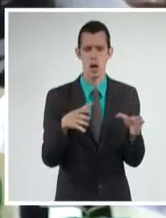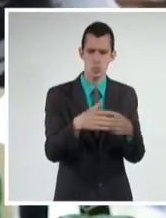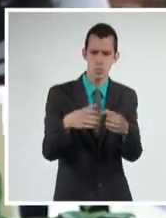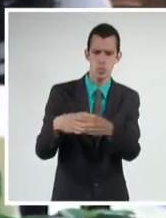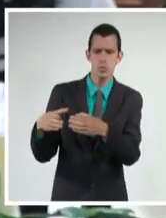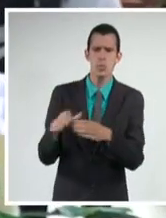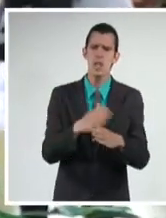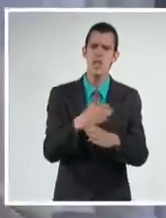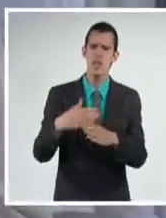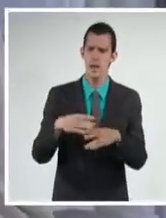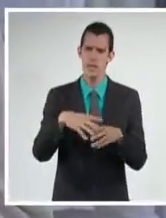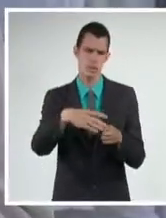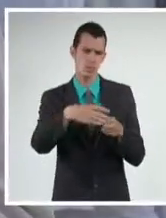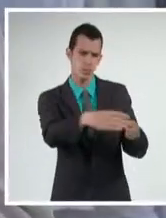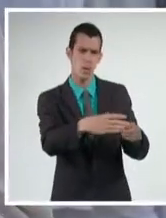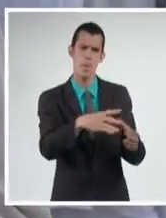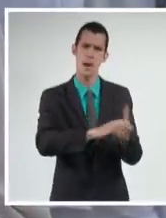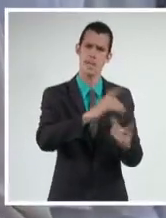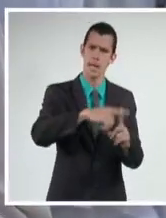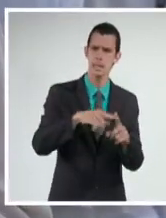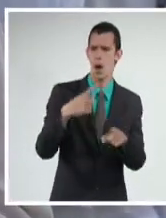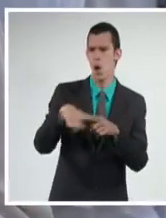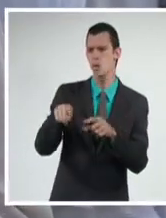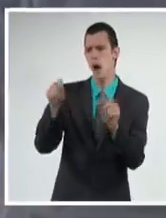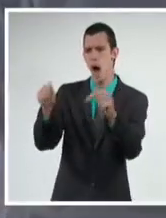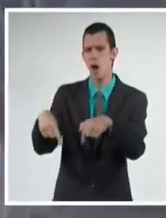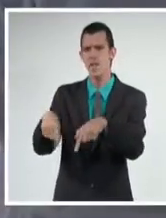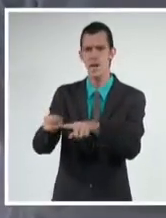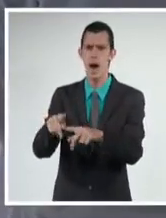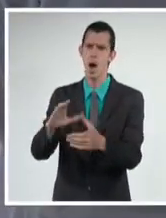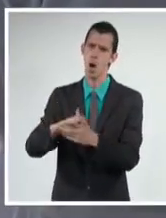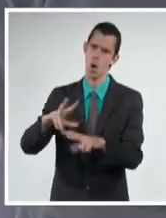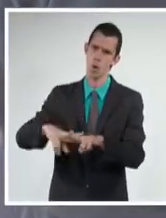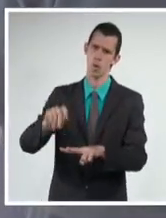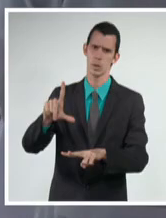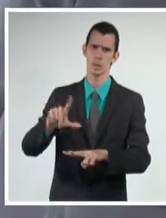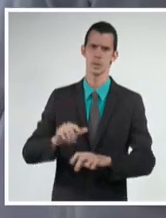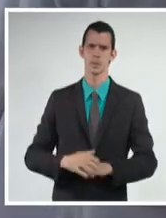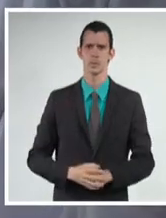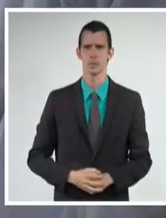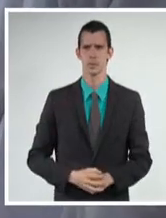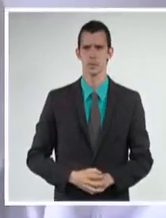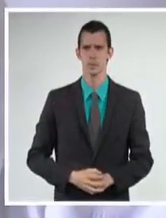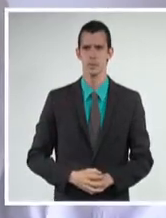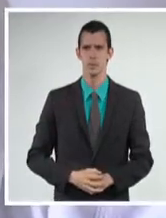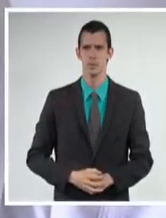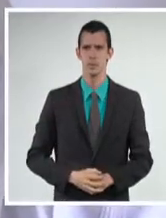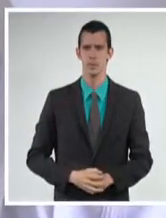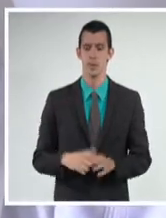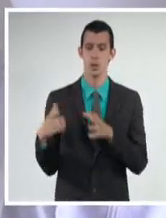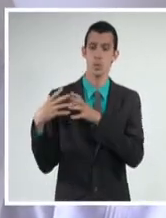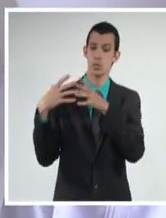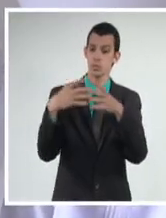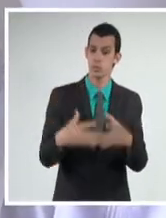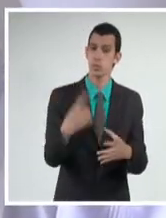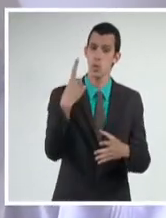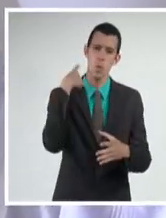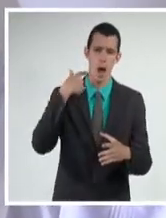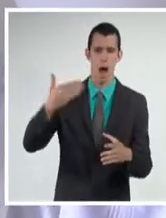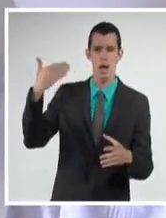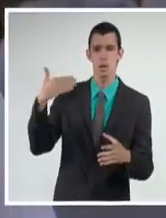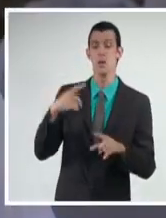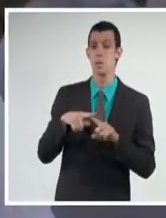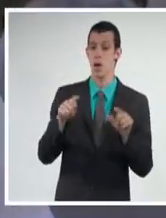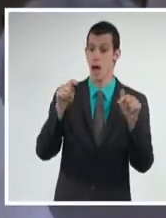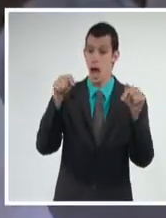de la provincia Matanza. Llegaron hace casi un año y ni siquiera en tierra propia han podido abrazar a la familia.